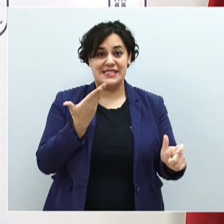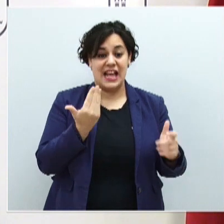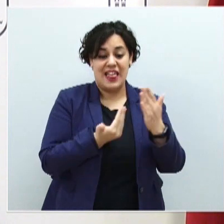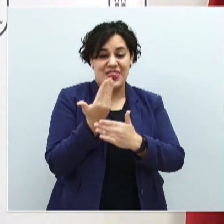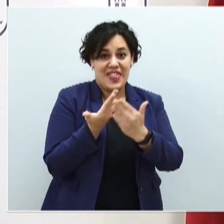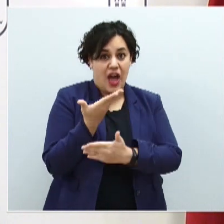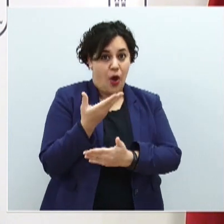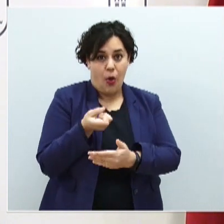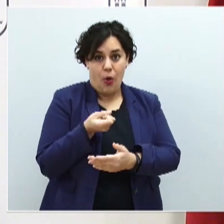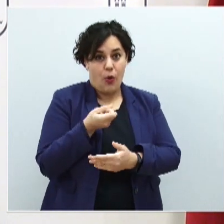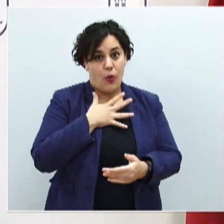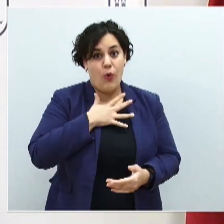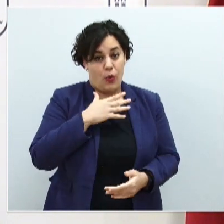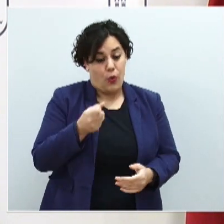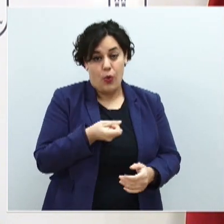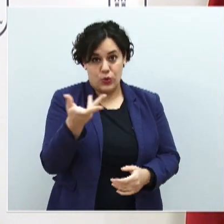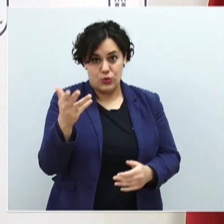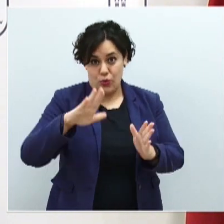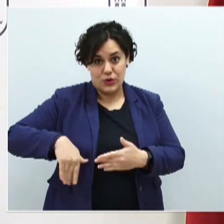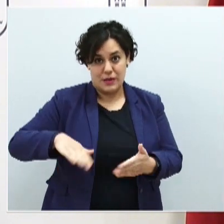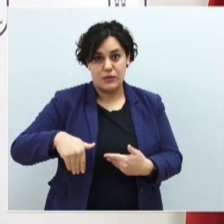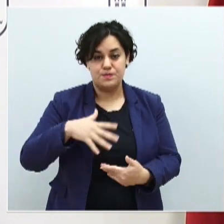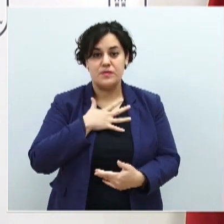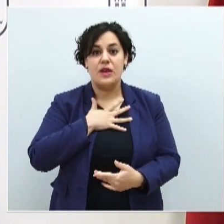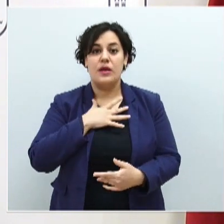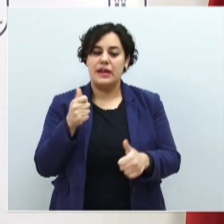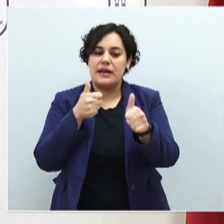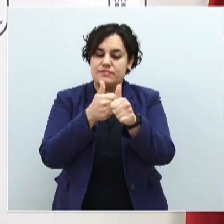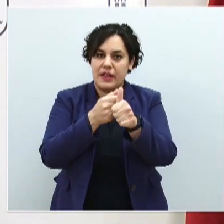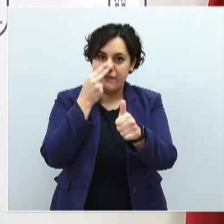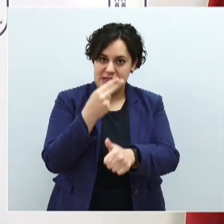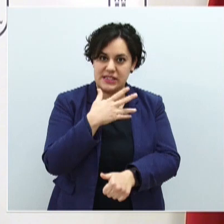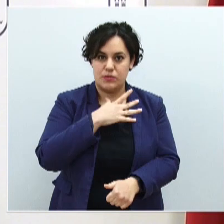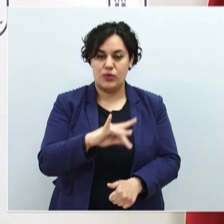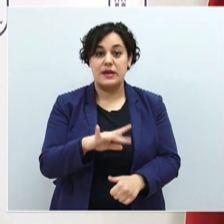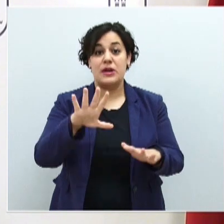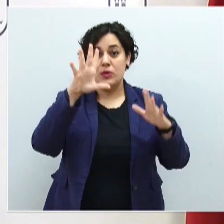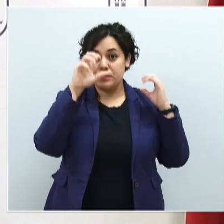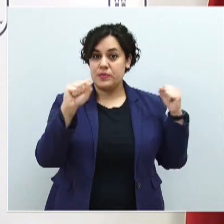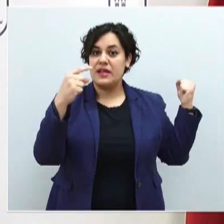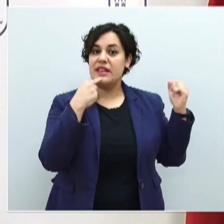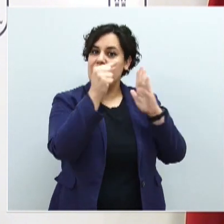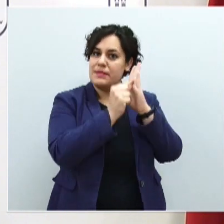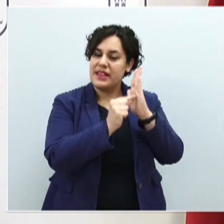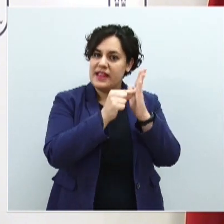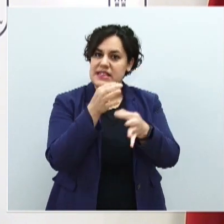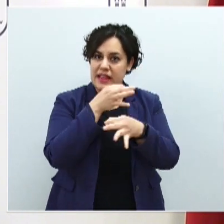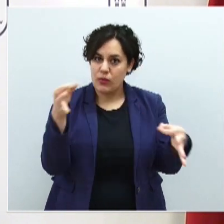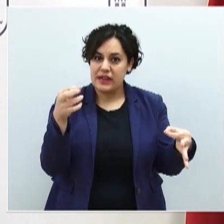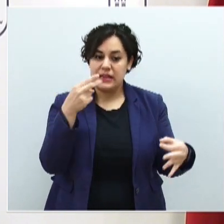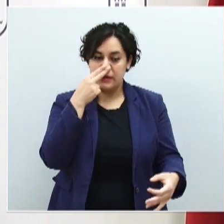residencias y centros sociosanitarios. Este protocolo tiene como objeto diseñar las medidas adecuadas para permitir la visita